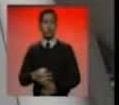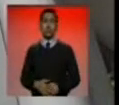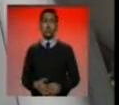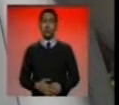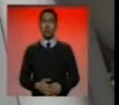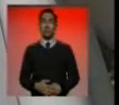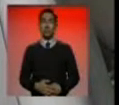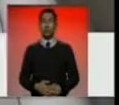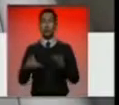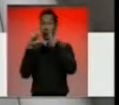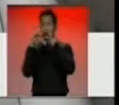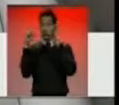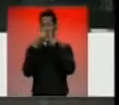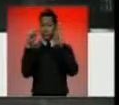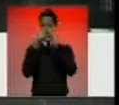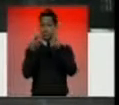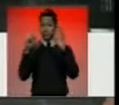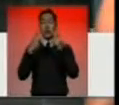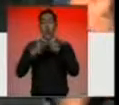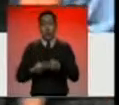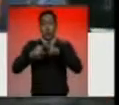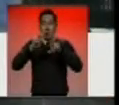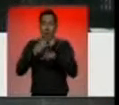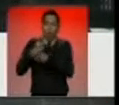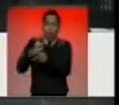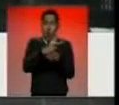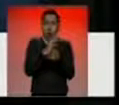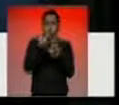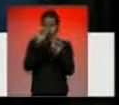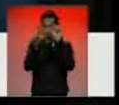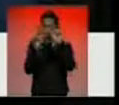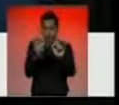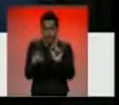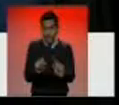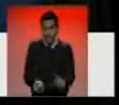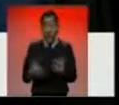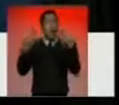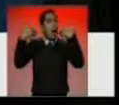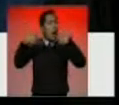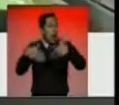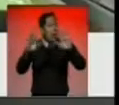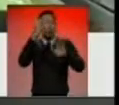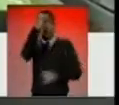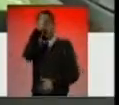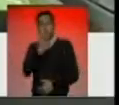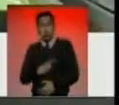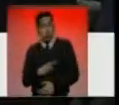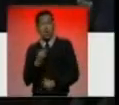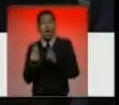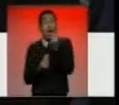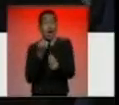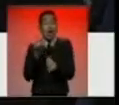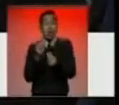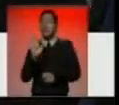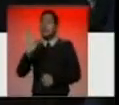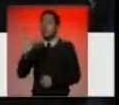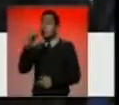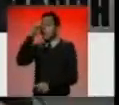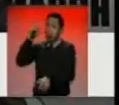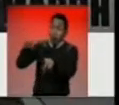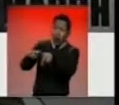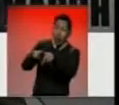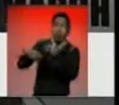Sobre los tributos, creará un consejo consultivo para que cualquier decisión en el tema sea tomada en acuerdo con los